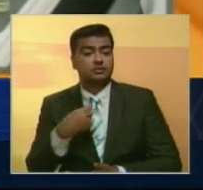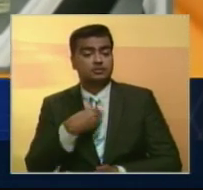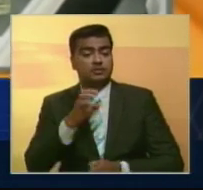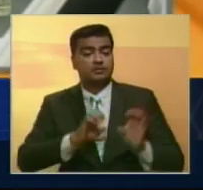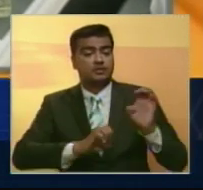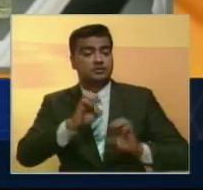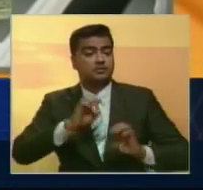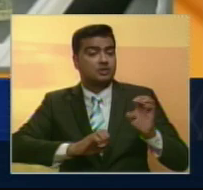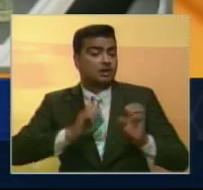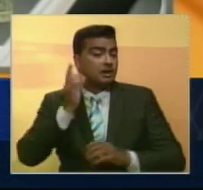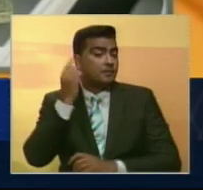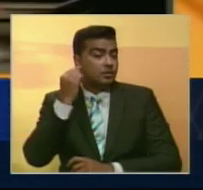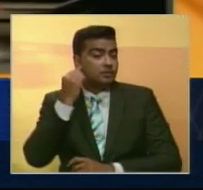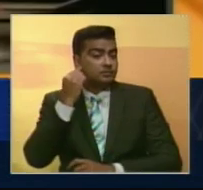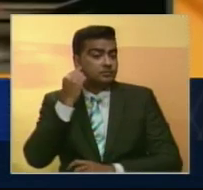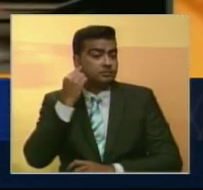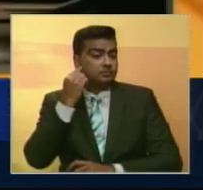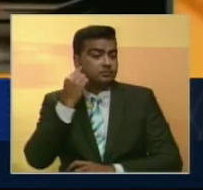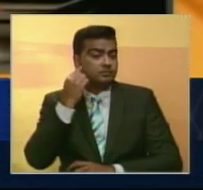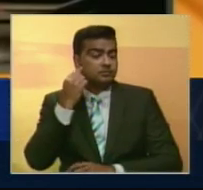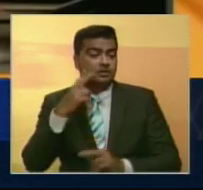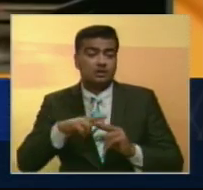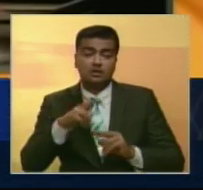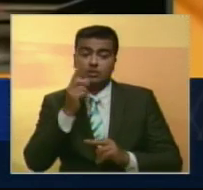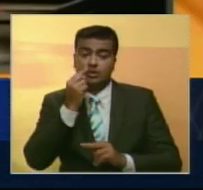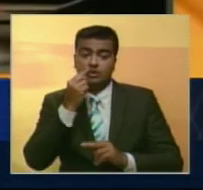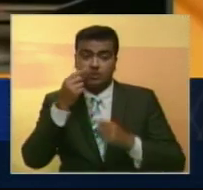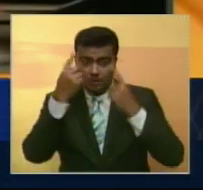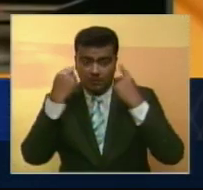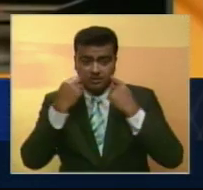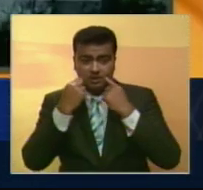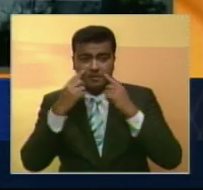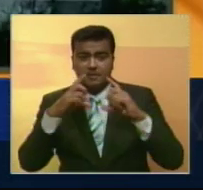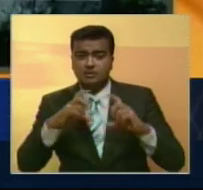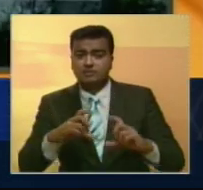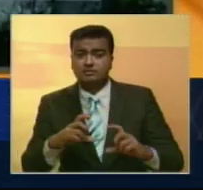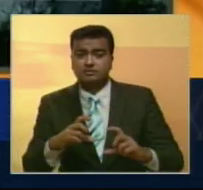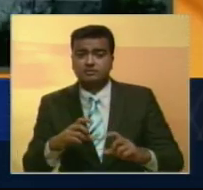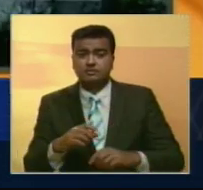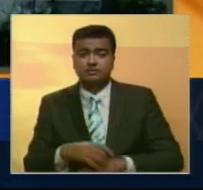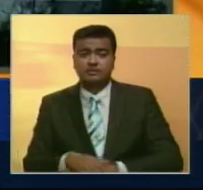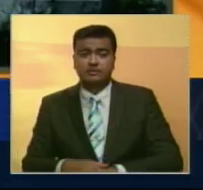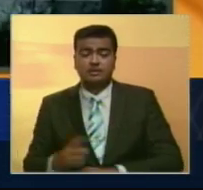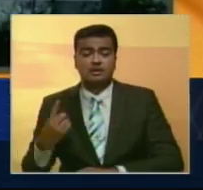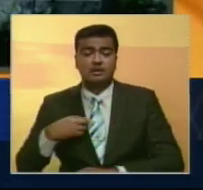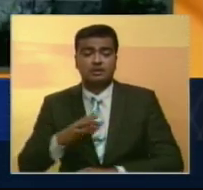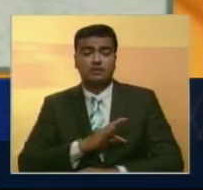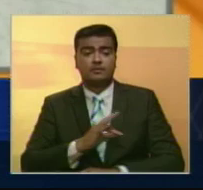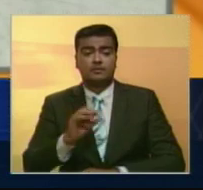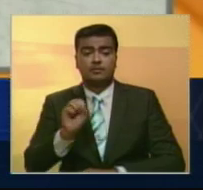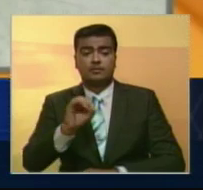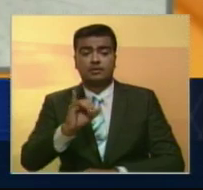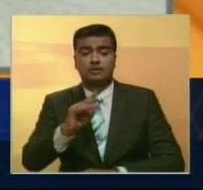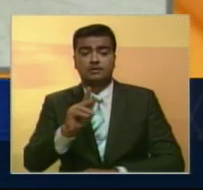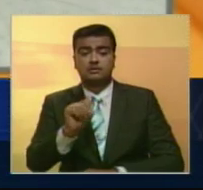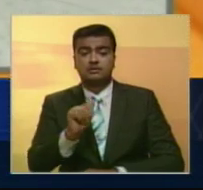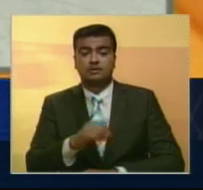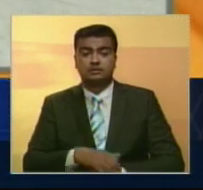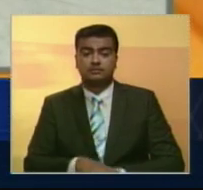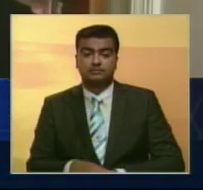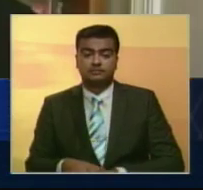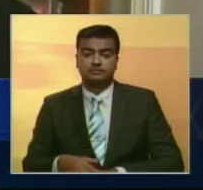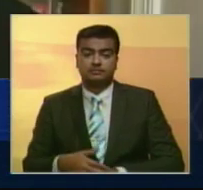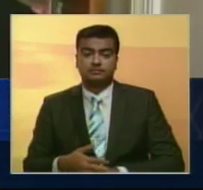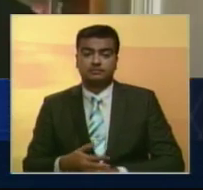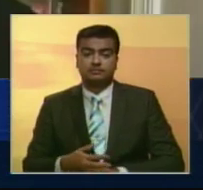las mujeres que daban a luz a estos niños con cabecitas pequeñas, se dieron cuenta que habían tenido infección con el virus Zika. De tal modo,